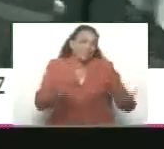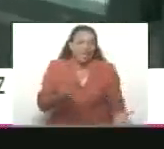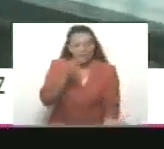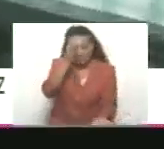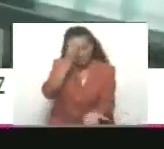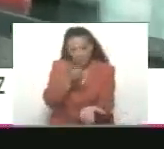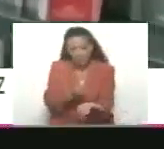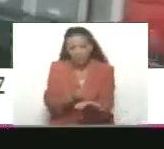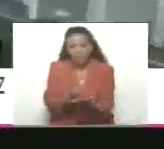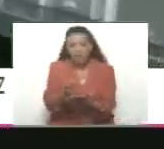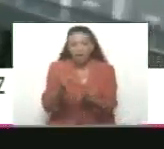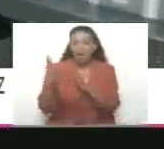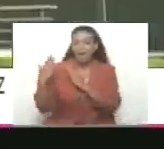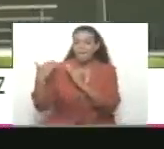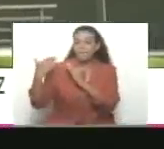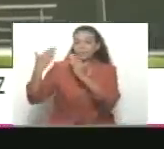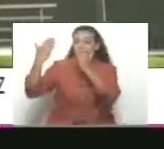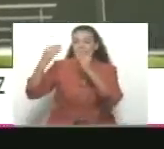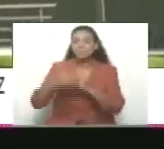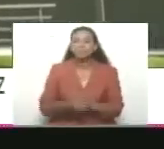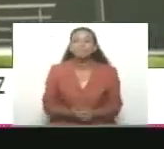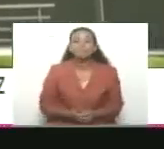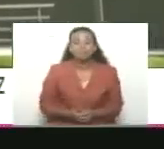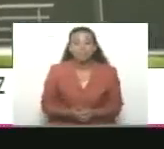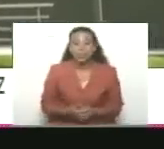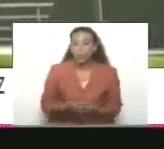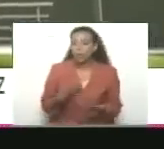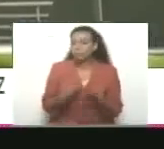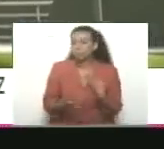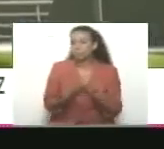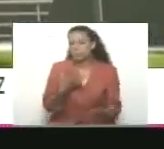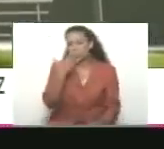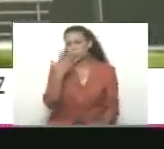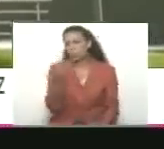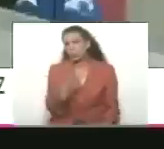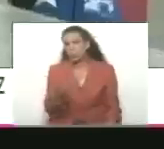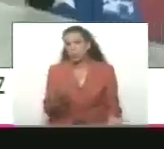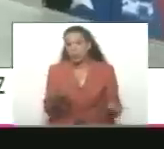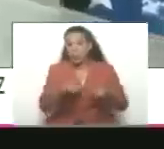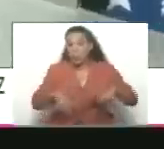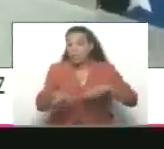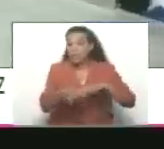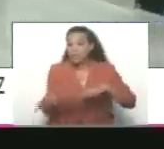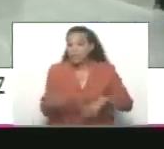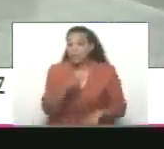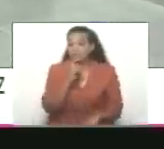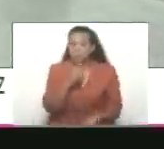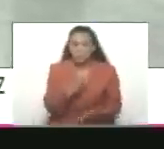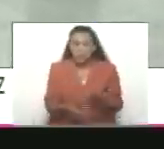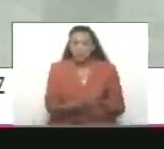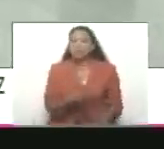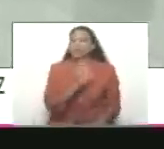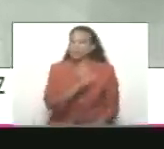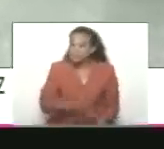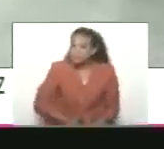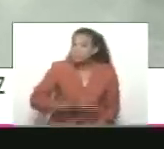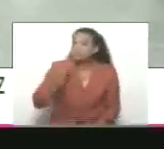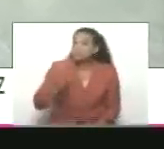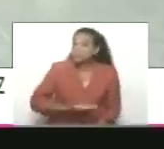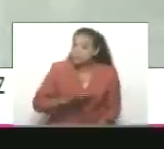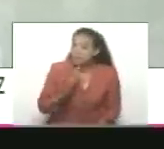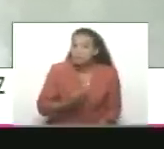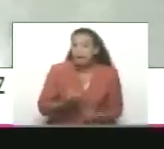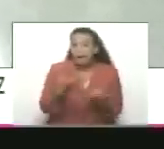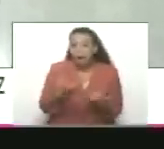y se sigue vistiendo de Esperanza no es poca cosa lo que ocurrió en este municipio y con esto empeñando su